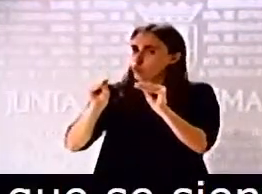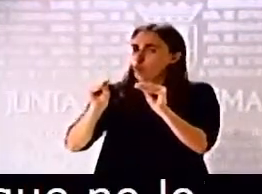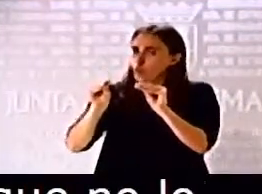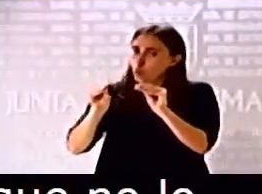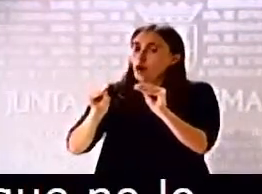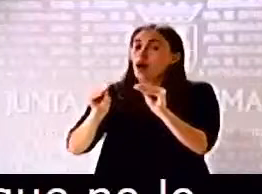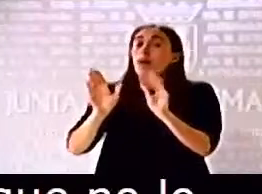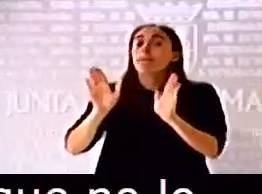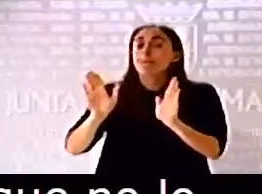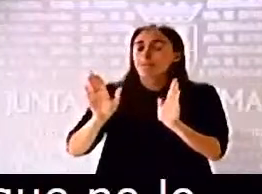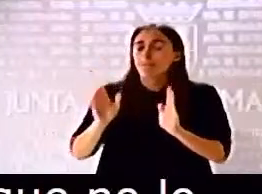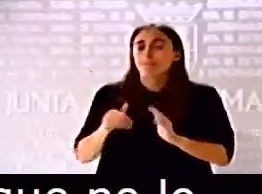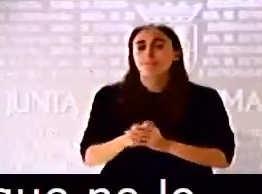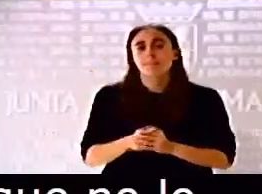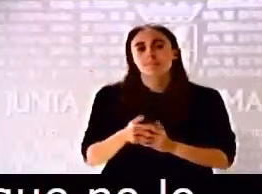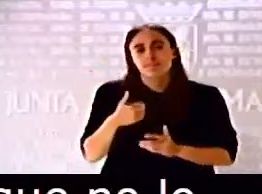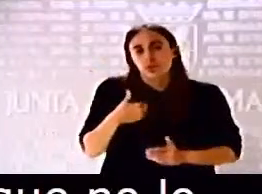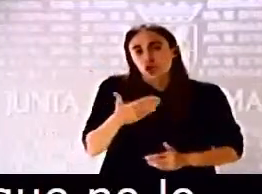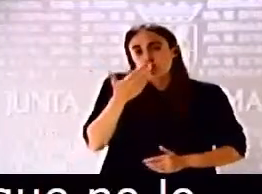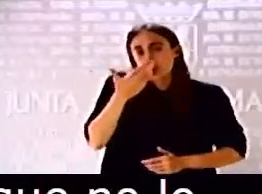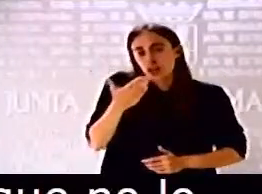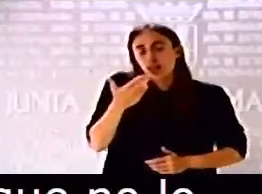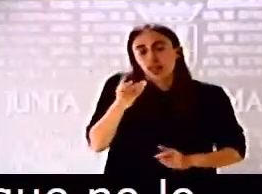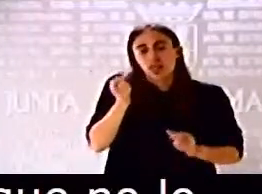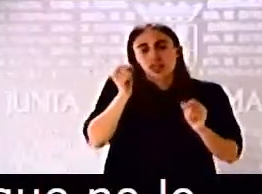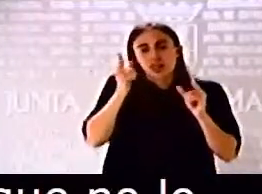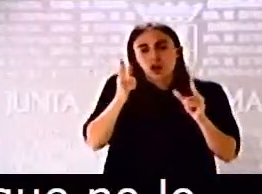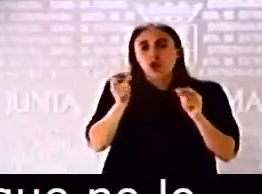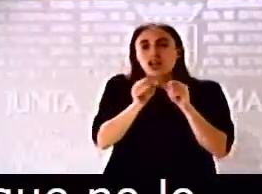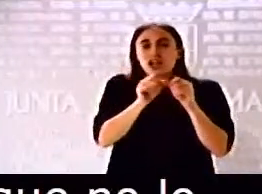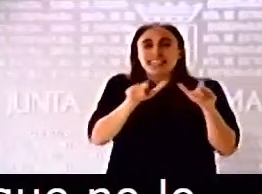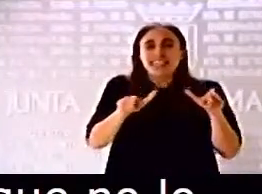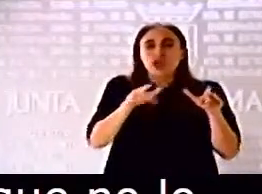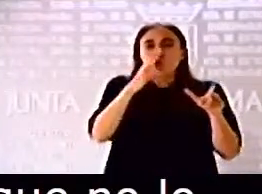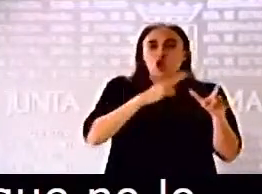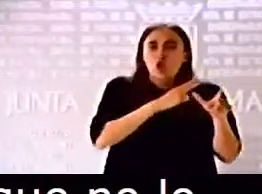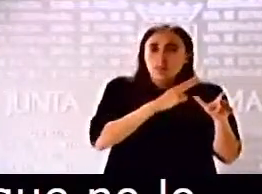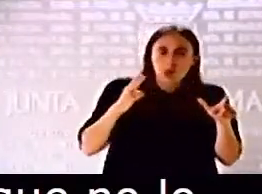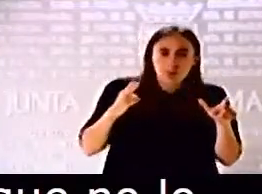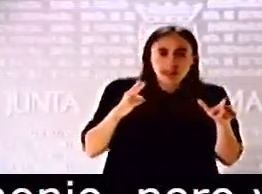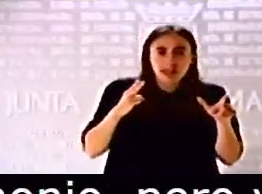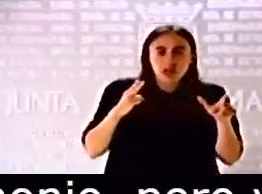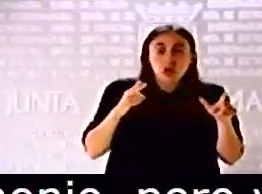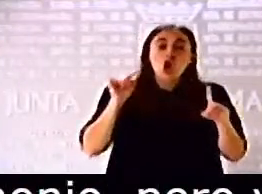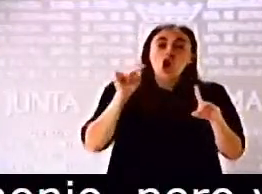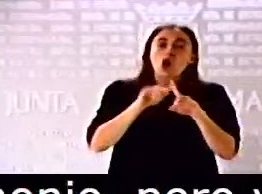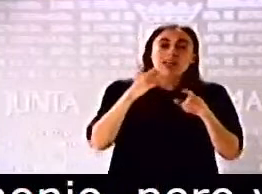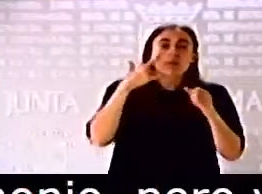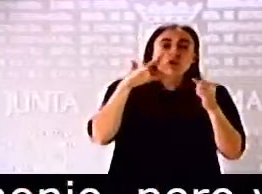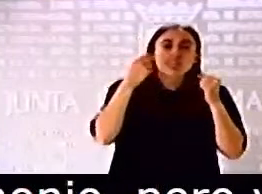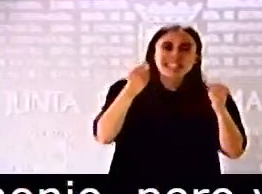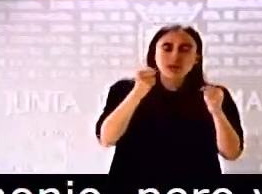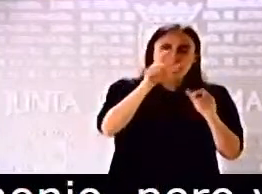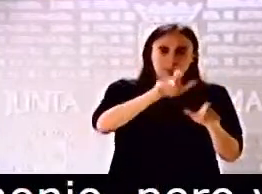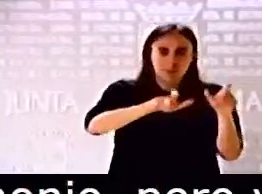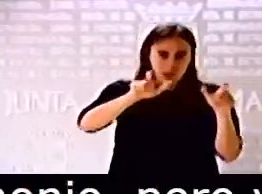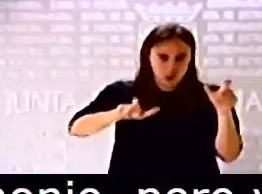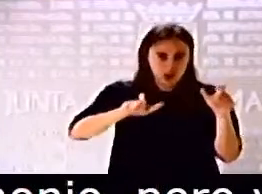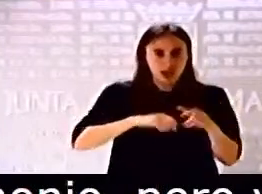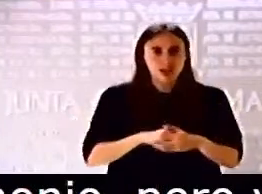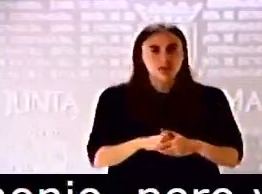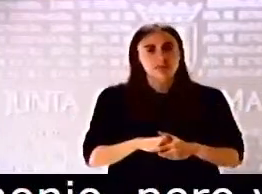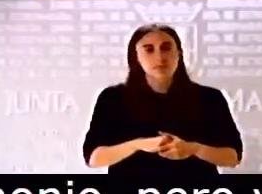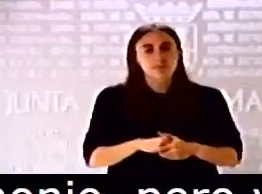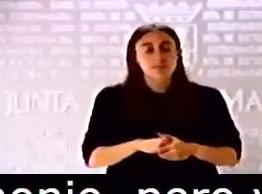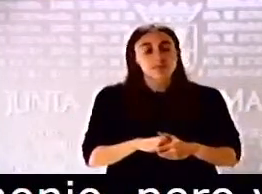Pero yo, sinceramente, he descubierto un sector comprometido con la salud de los ciudadanos.